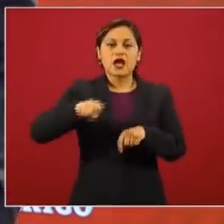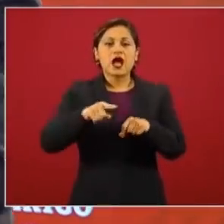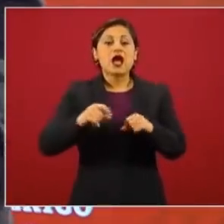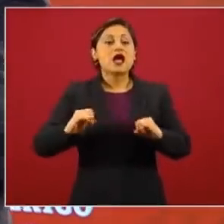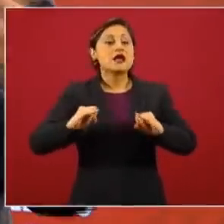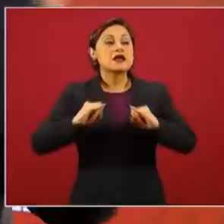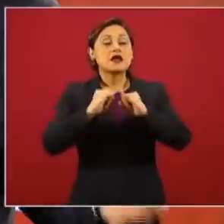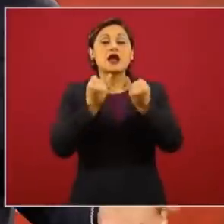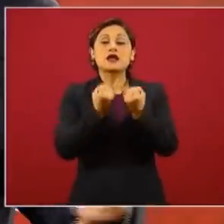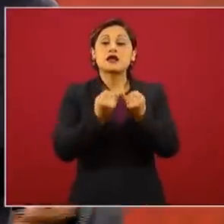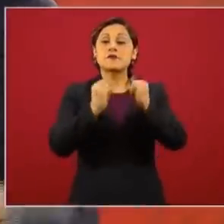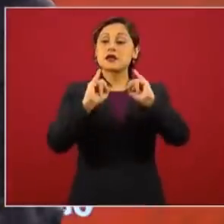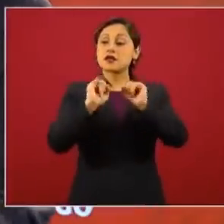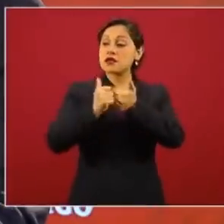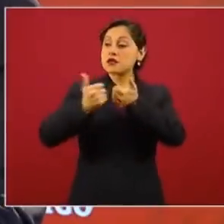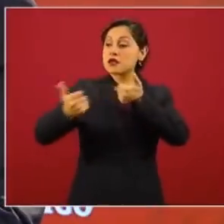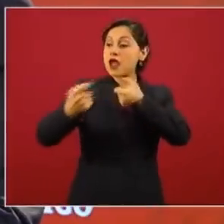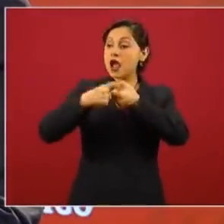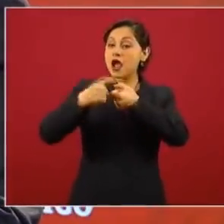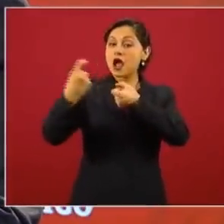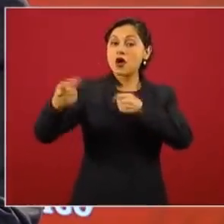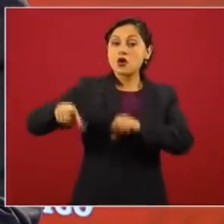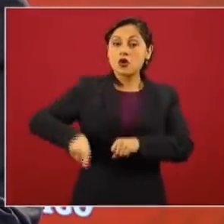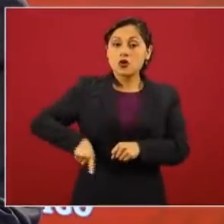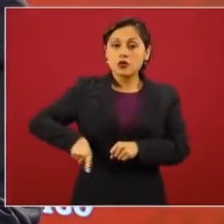y ahí se iba la mayor parte del presupuesto.